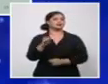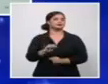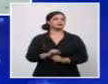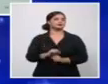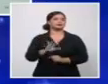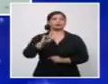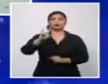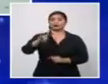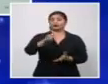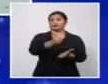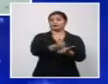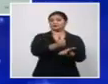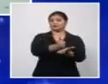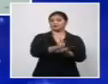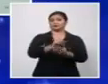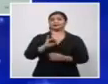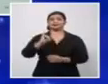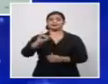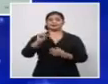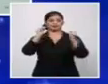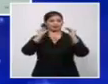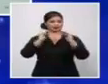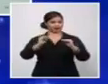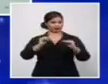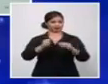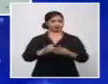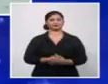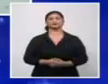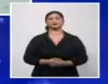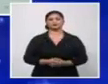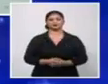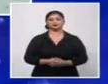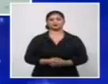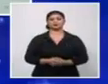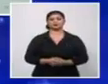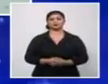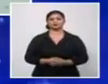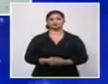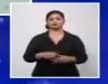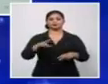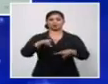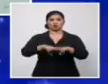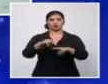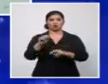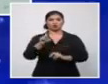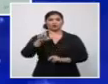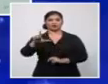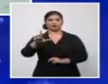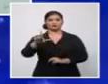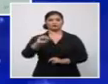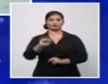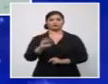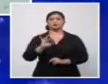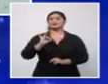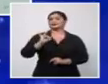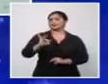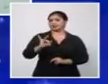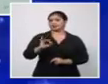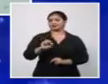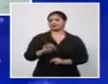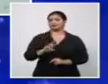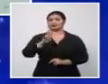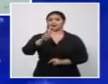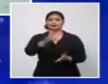Tunas y 6 de Amancio. En Holguín, 7 pacientes autóctonos, 3 de Holguín, 2 de